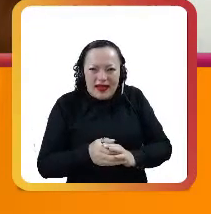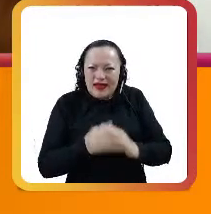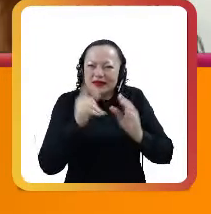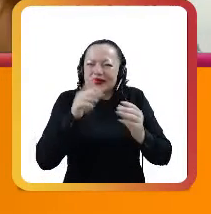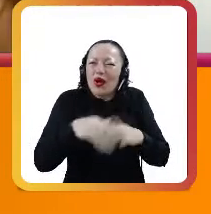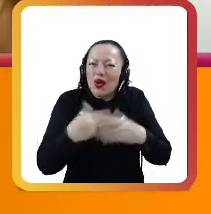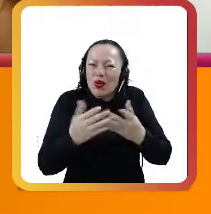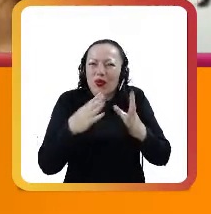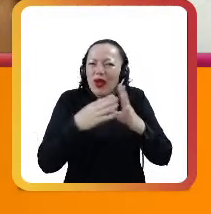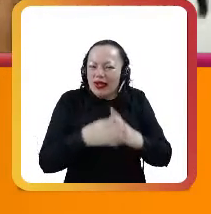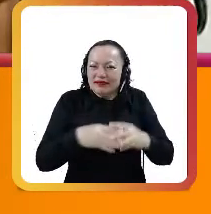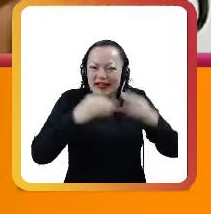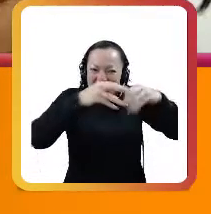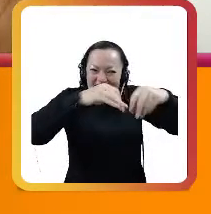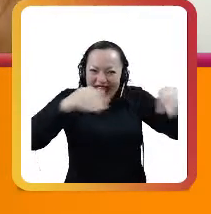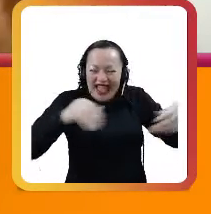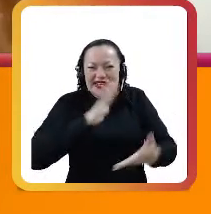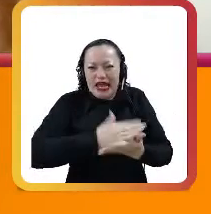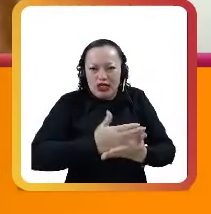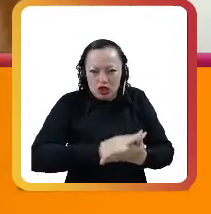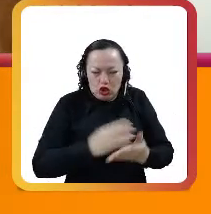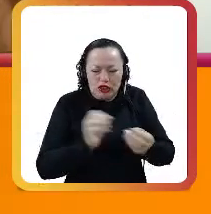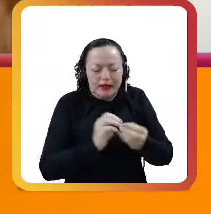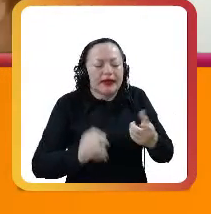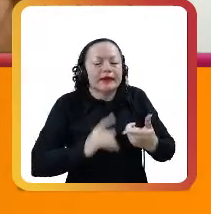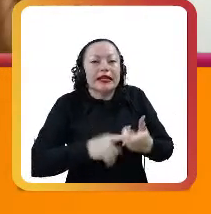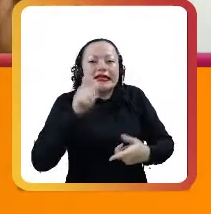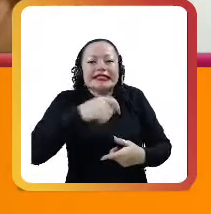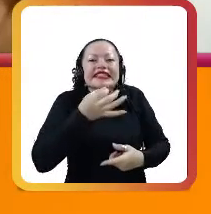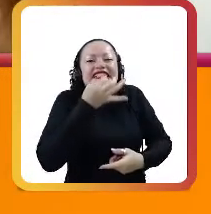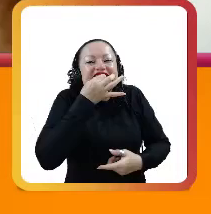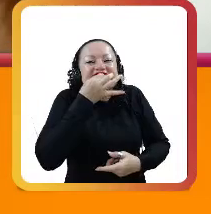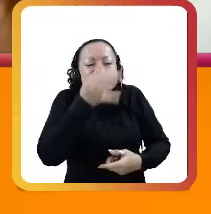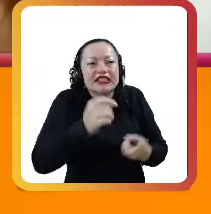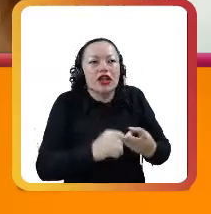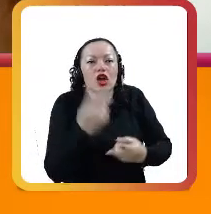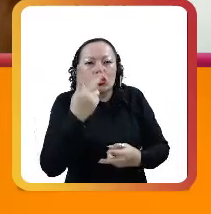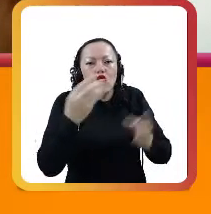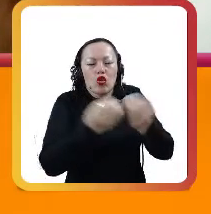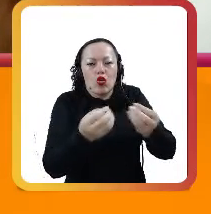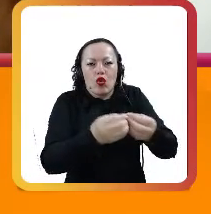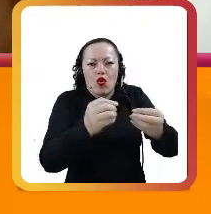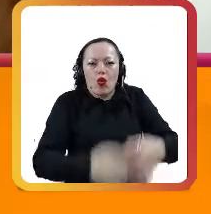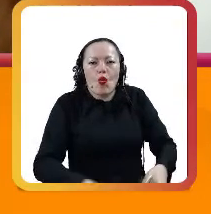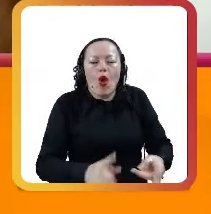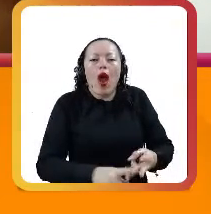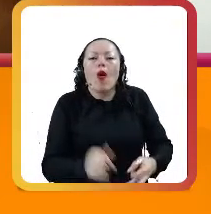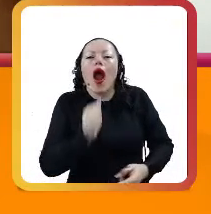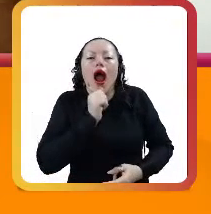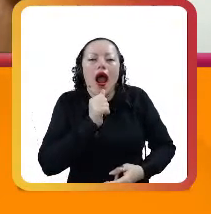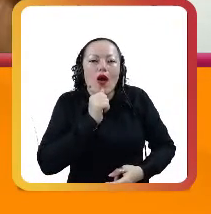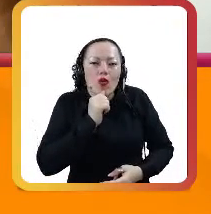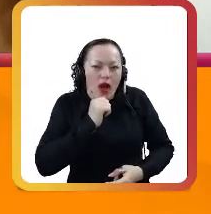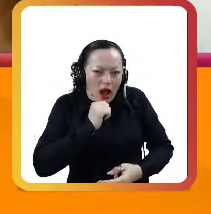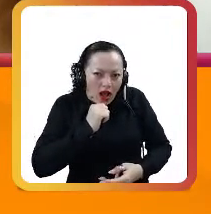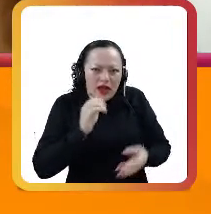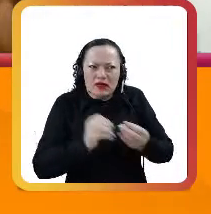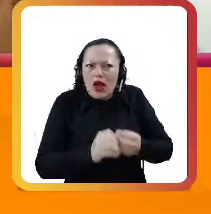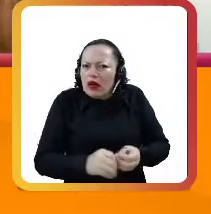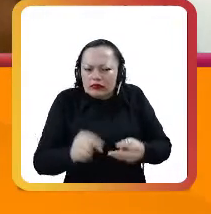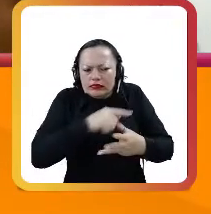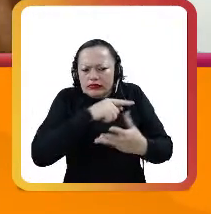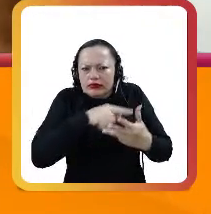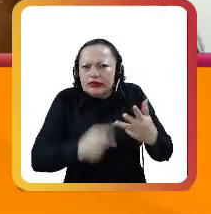yuca. Sí. Necesitaremos queso, 2 huevos y agua. Esto es todo.